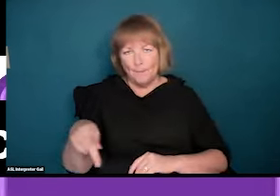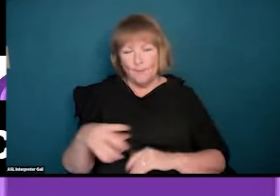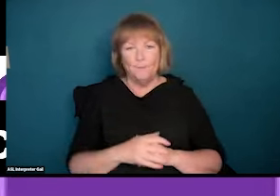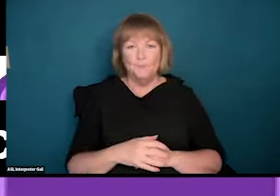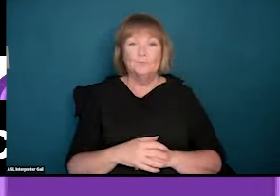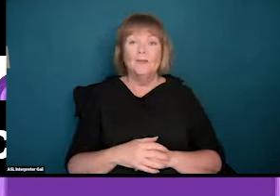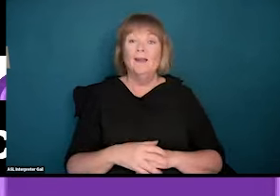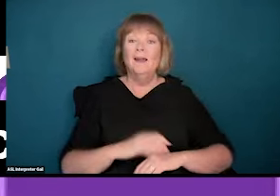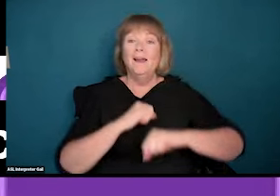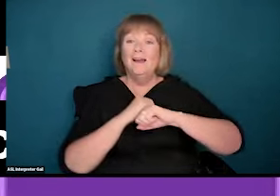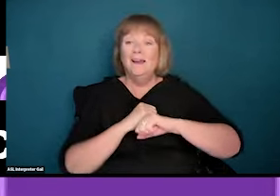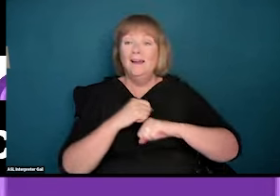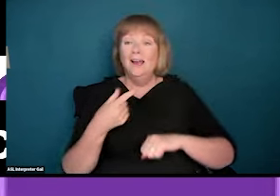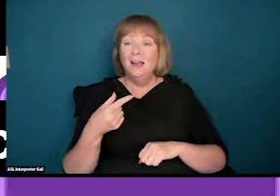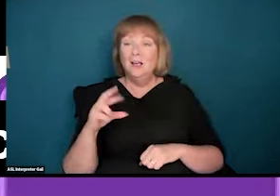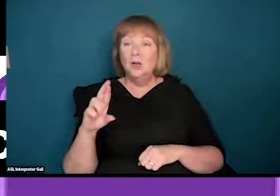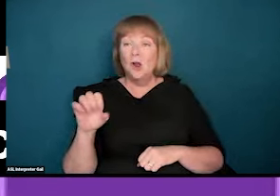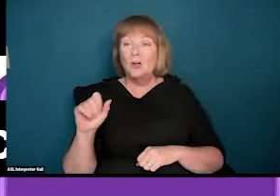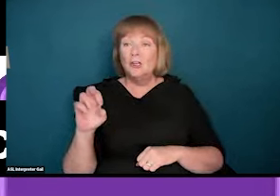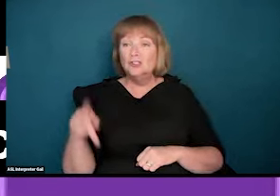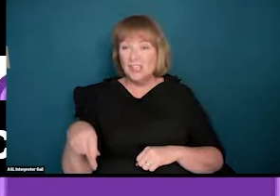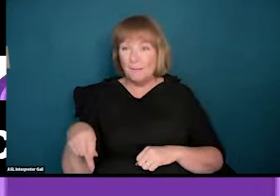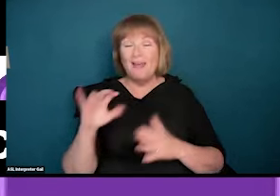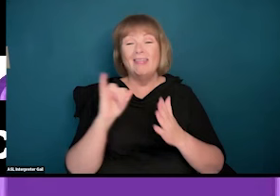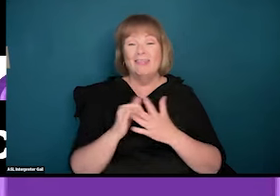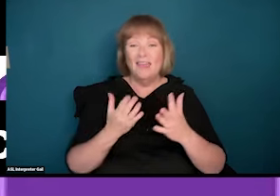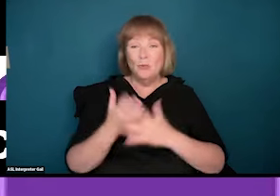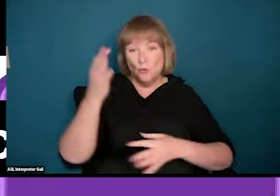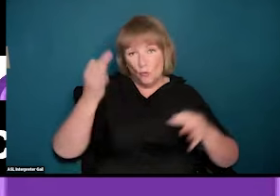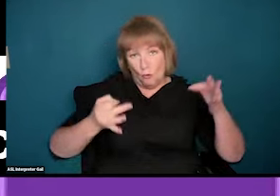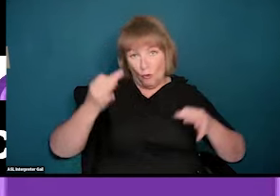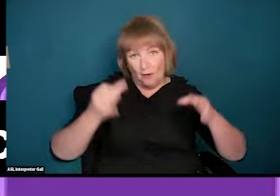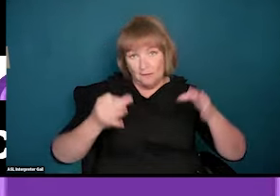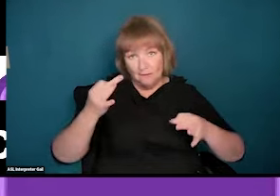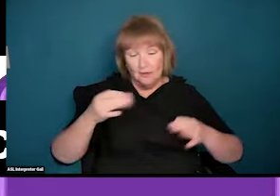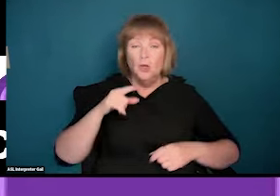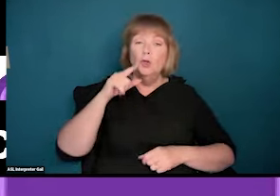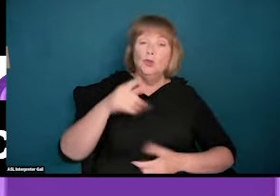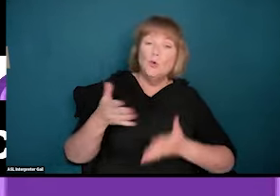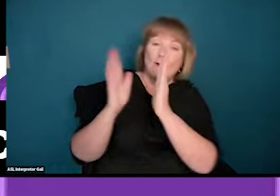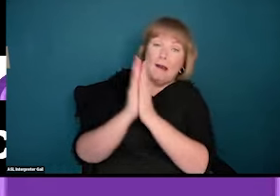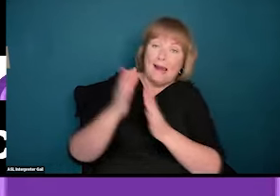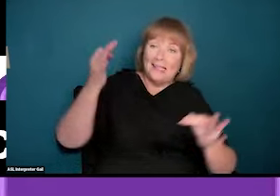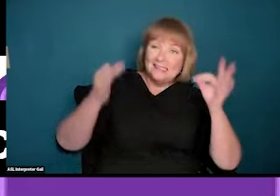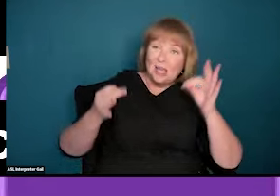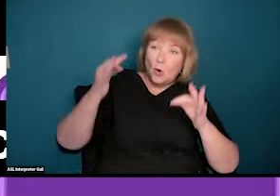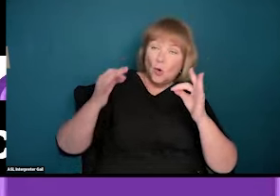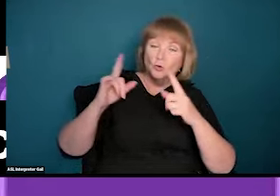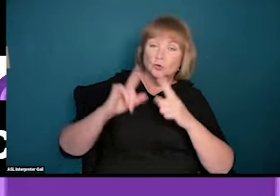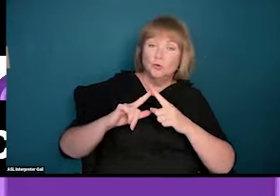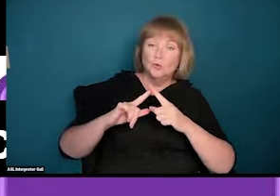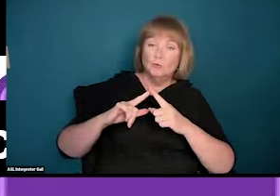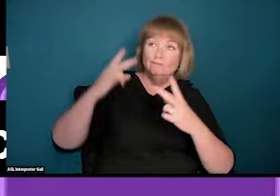puede tener alguna significancia. Custodia. La custodia es un proceso ante la